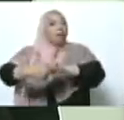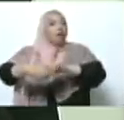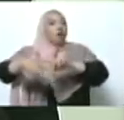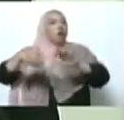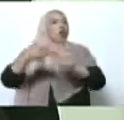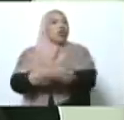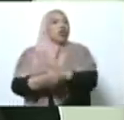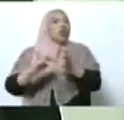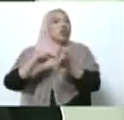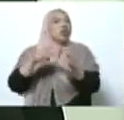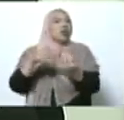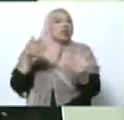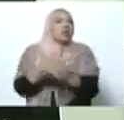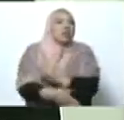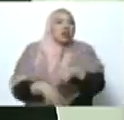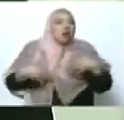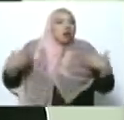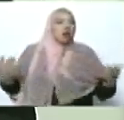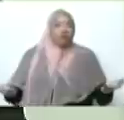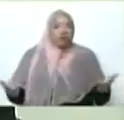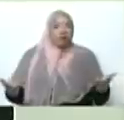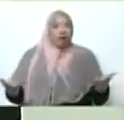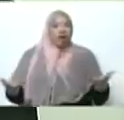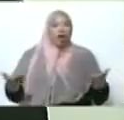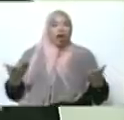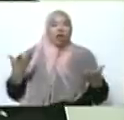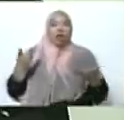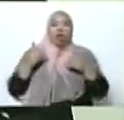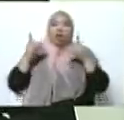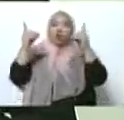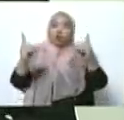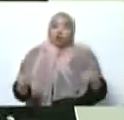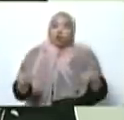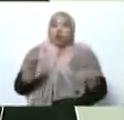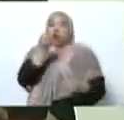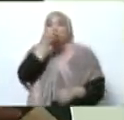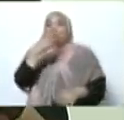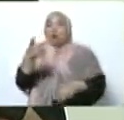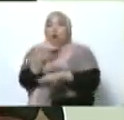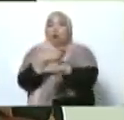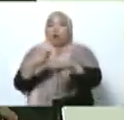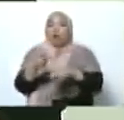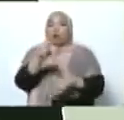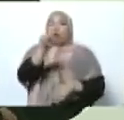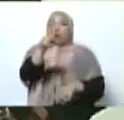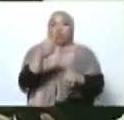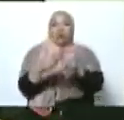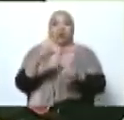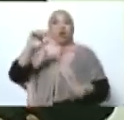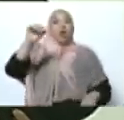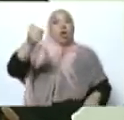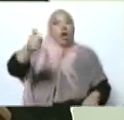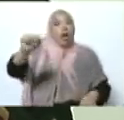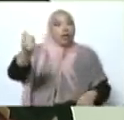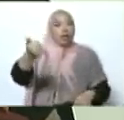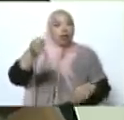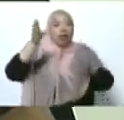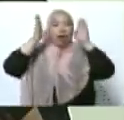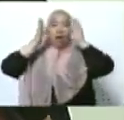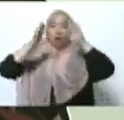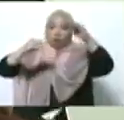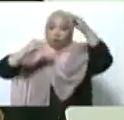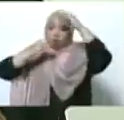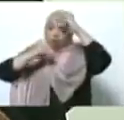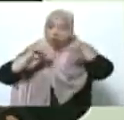que ha nombrado el presidente Nicolás Maduro Moros, tomando en cuenta además el método del buen gobierno del 1x10? No sé si van a atender también de